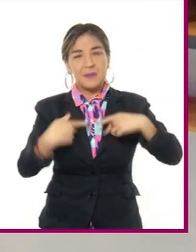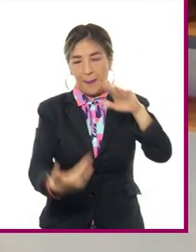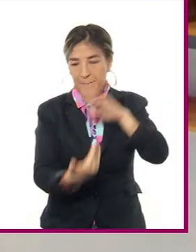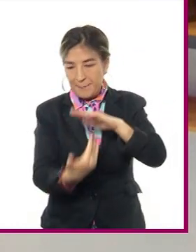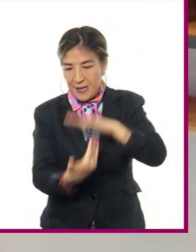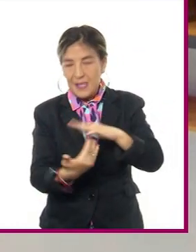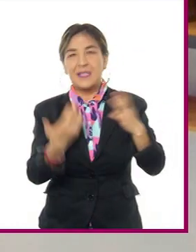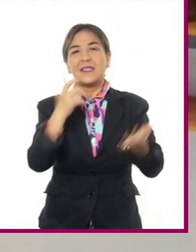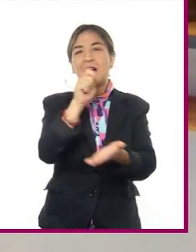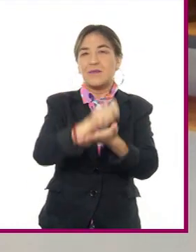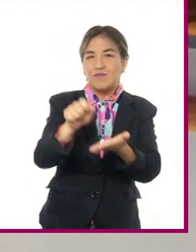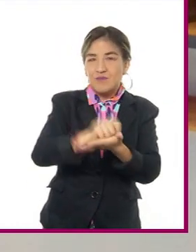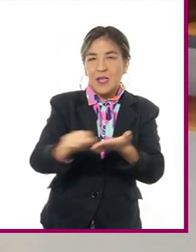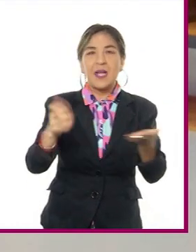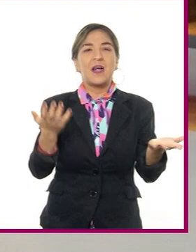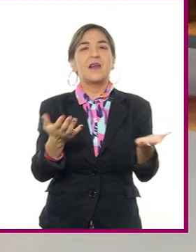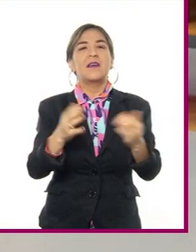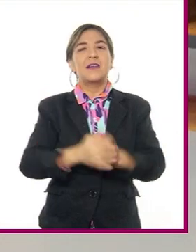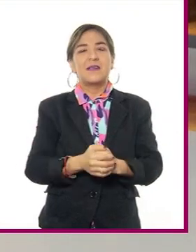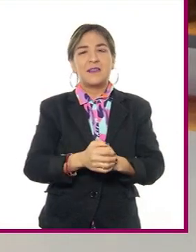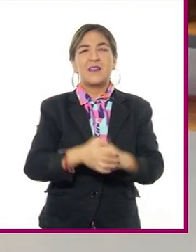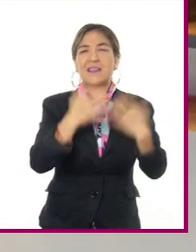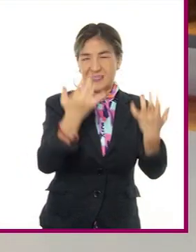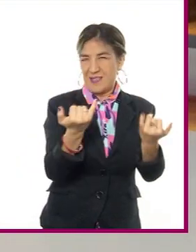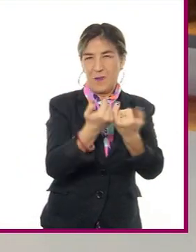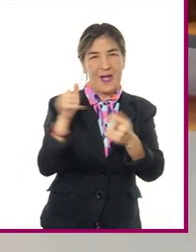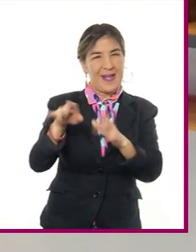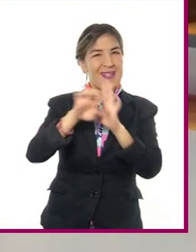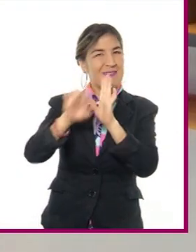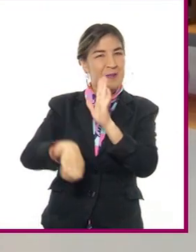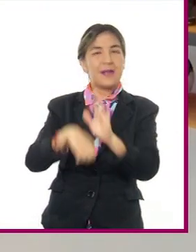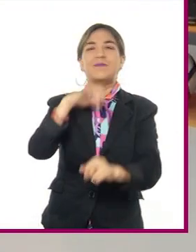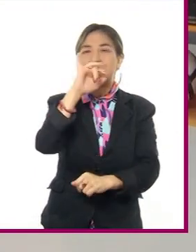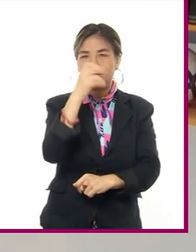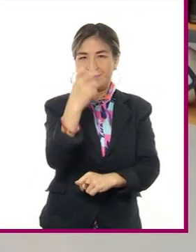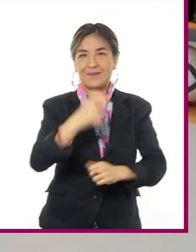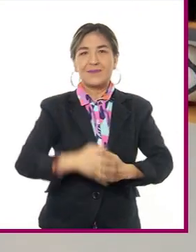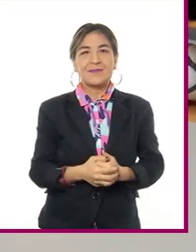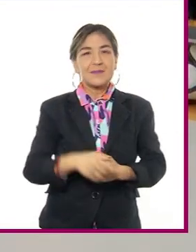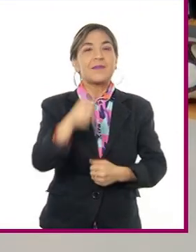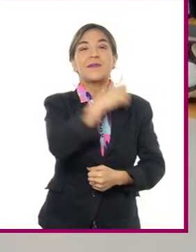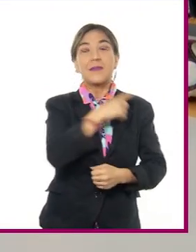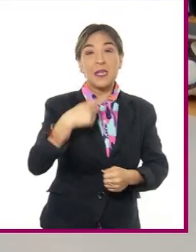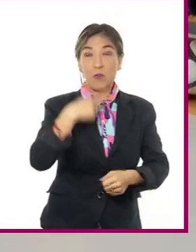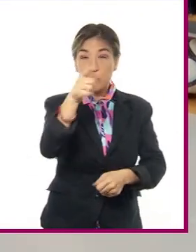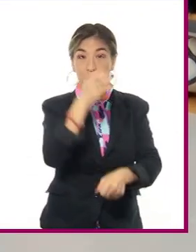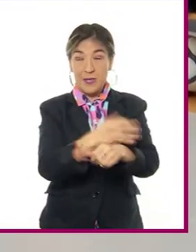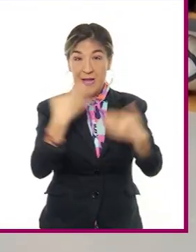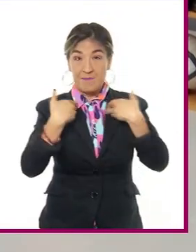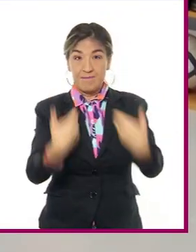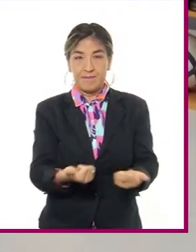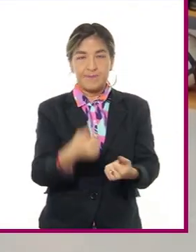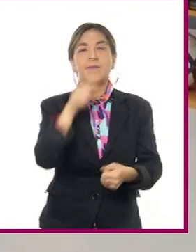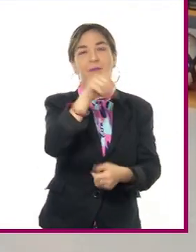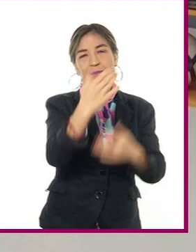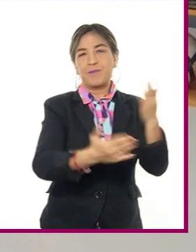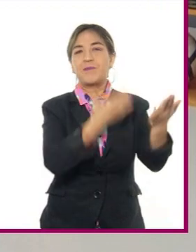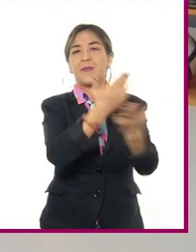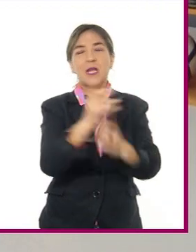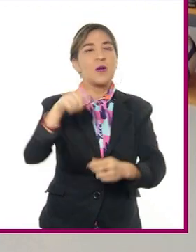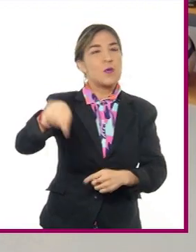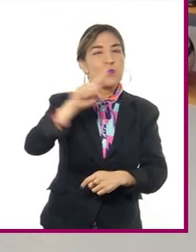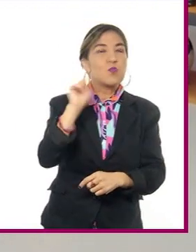mesa de anotadores y así. Así es, para comprender mejor, vamos a pedirle a